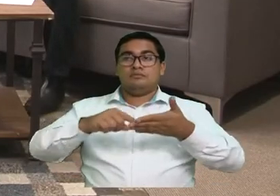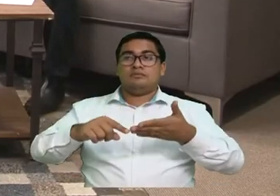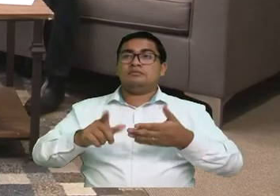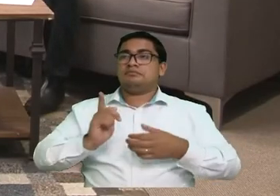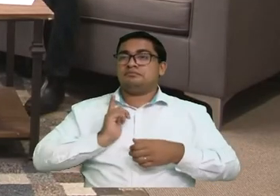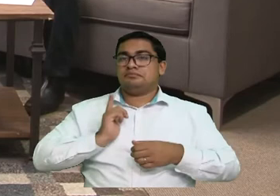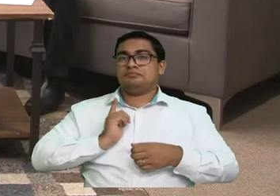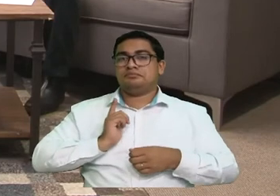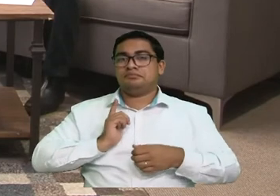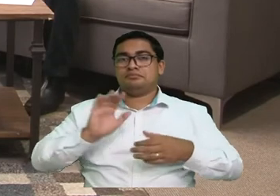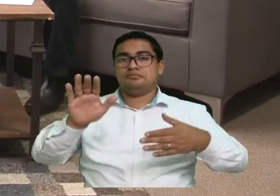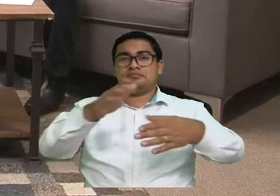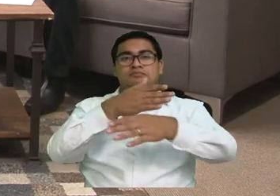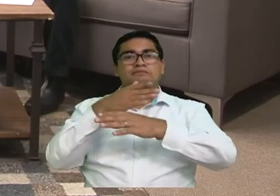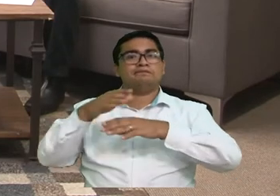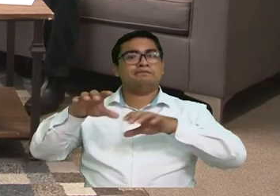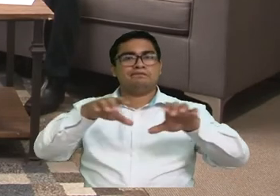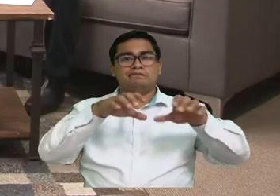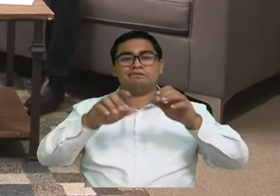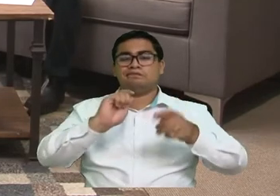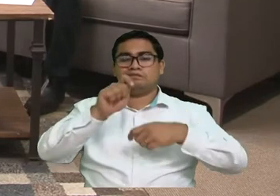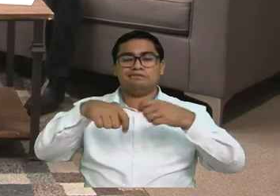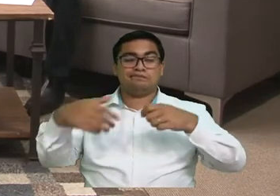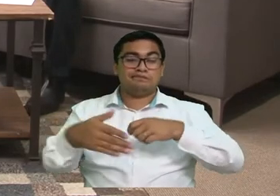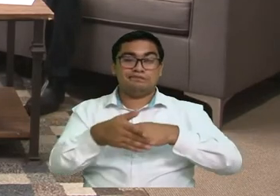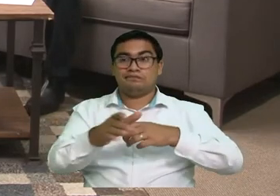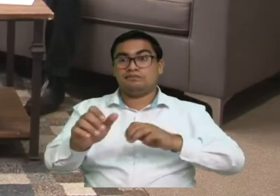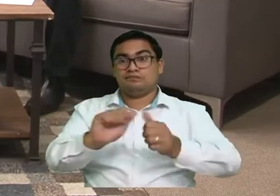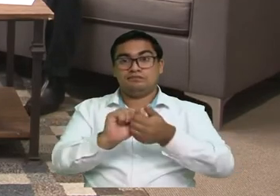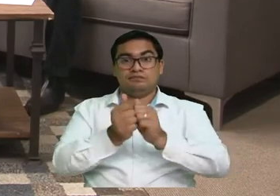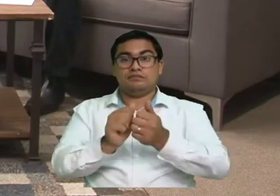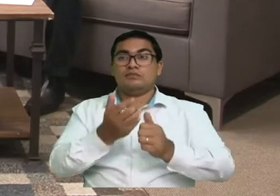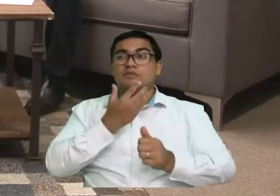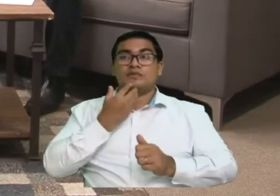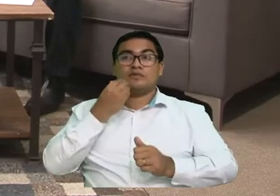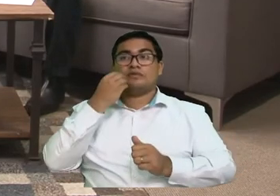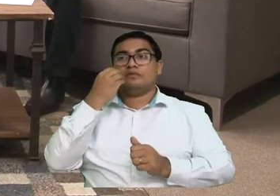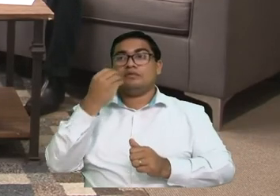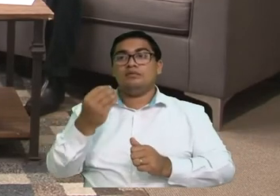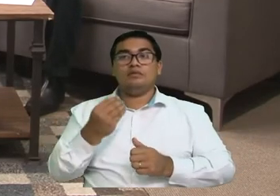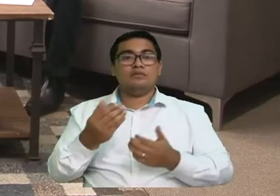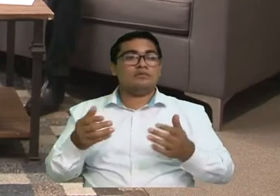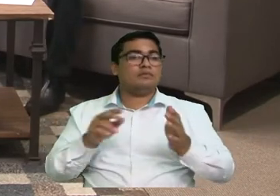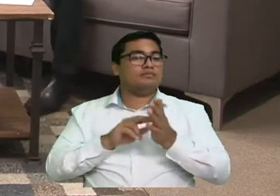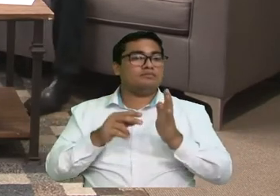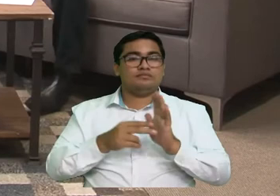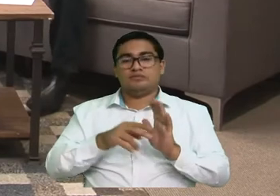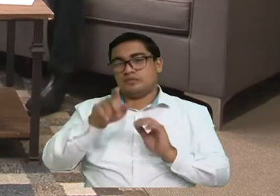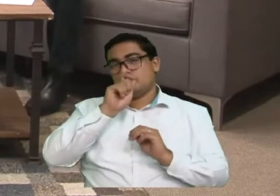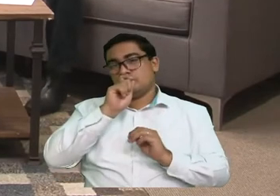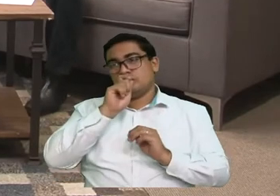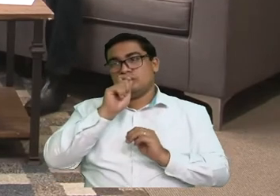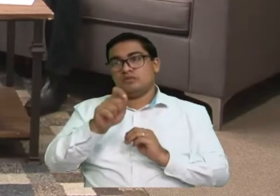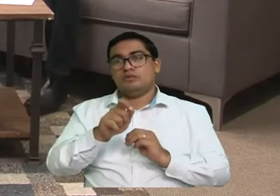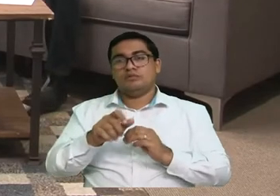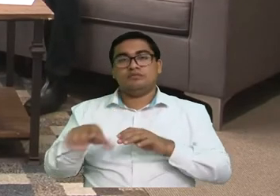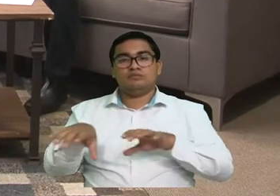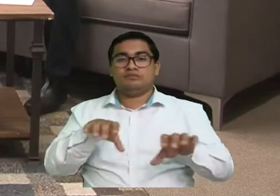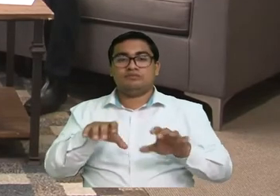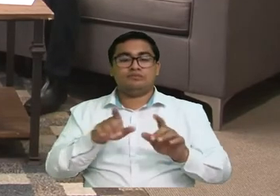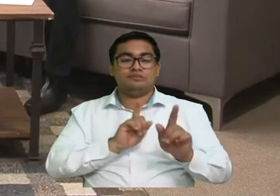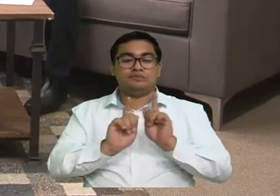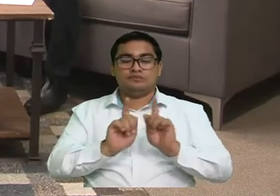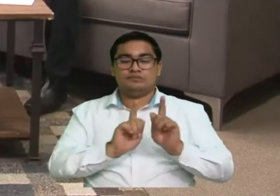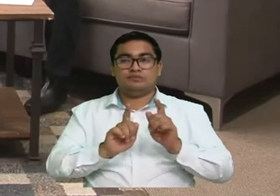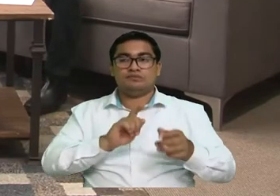tenemos varios torneos de pesca deportiva donde están los jóvenes metidos ahí, involucrados. Van a haber torneos de pesca